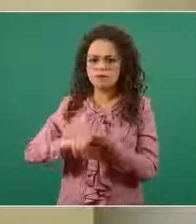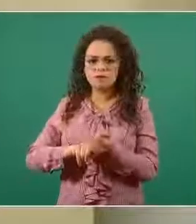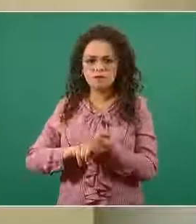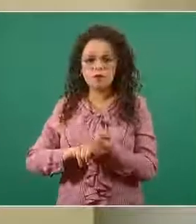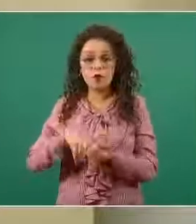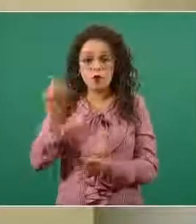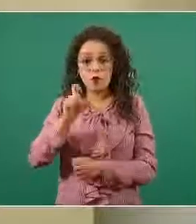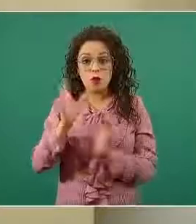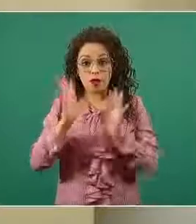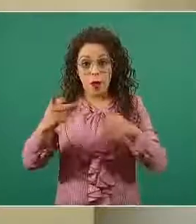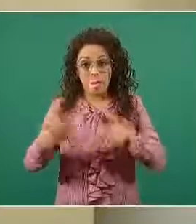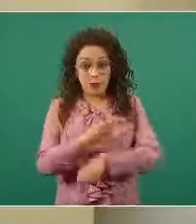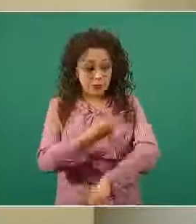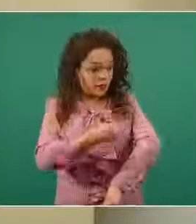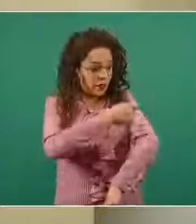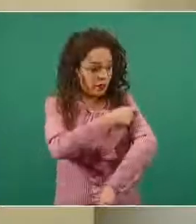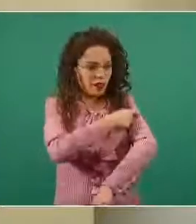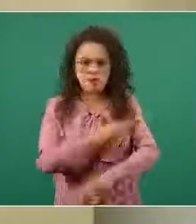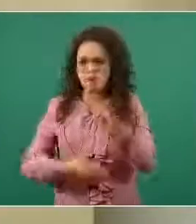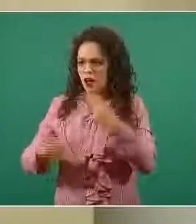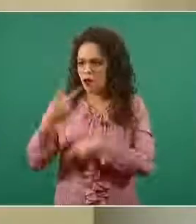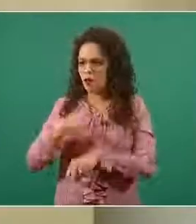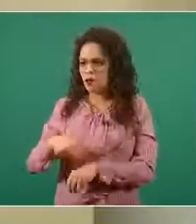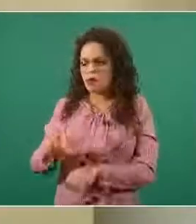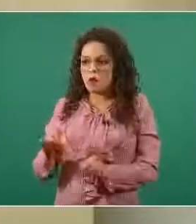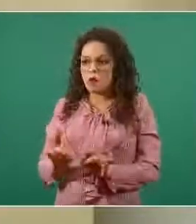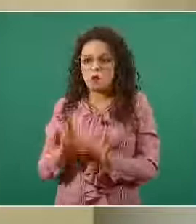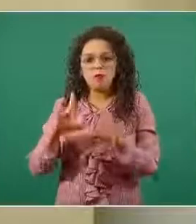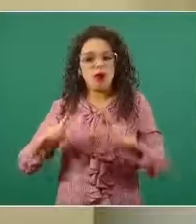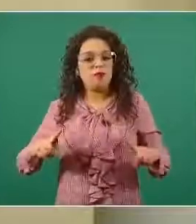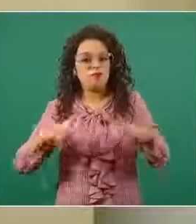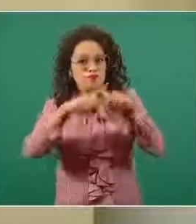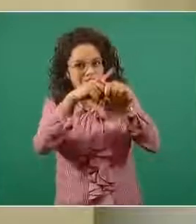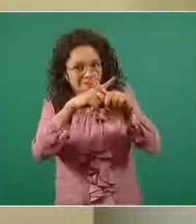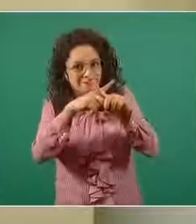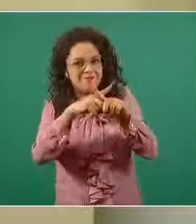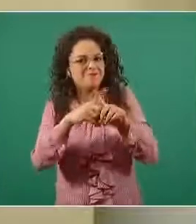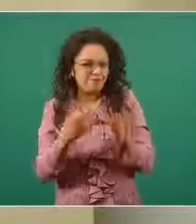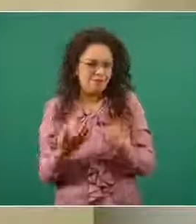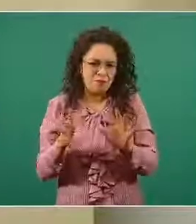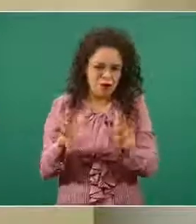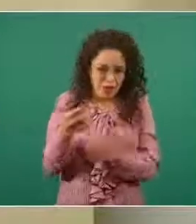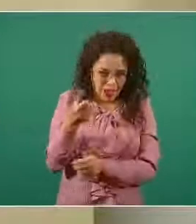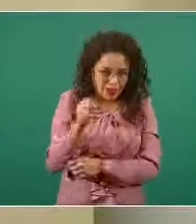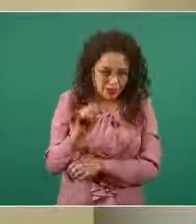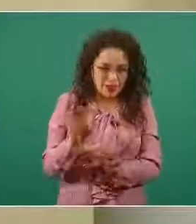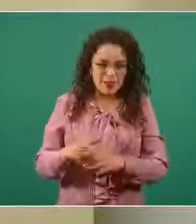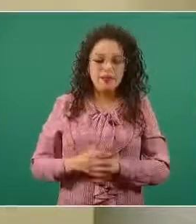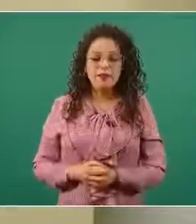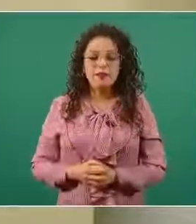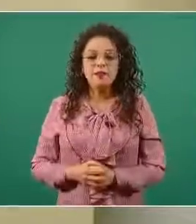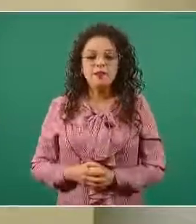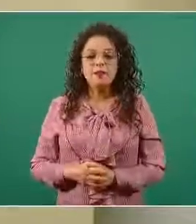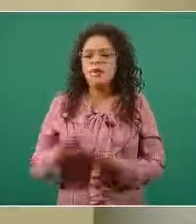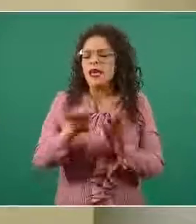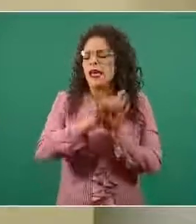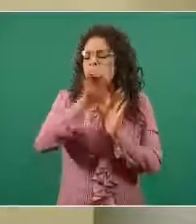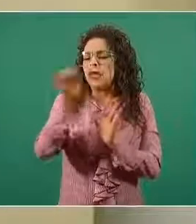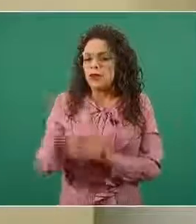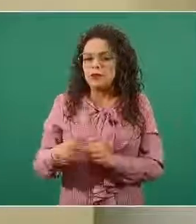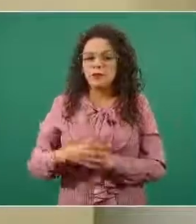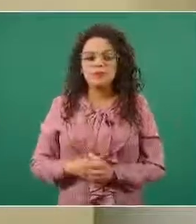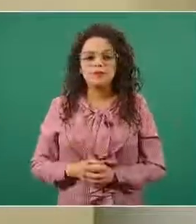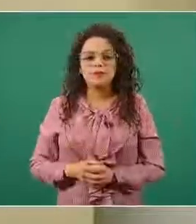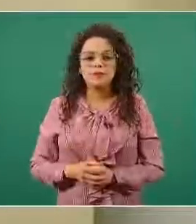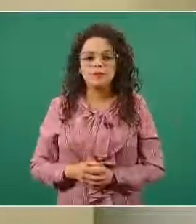reacción después de aplicar la vacuna, ¿no? Bueno, a grandes rasgos más o menos. Pero, por ejemplo, ¿cuándo se deja de tomar en